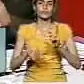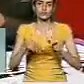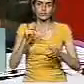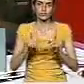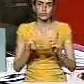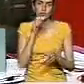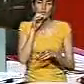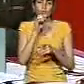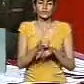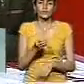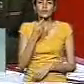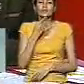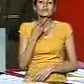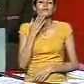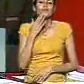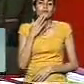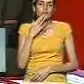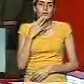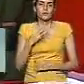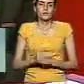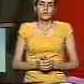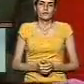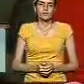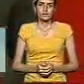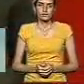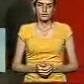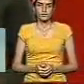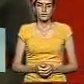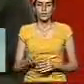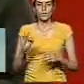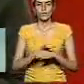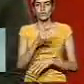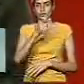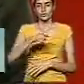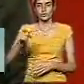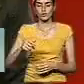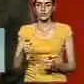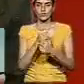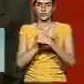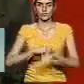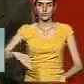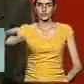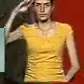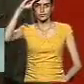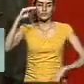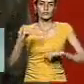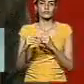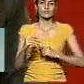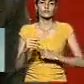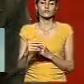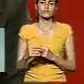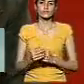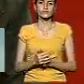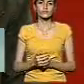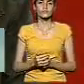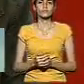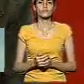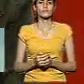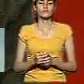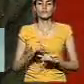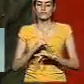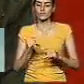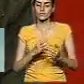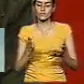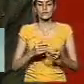Hay algunas opiniones que señalan, por ejemplo, que los funcionarios de la Fuerza Armada o de Policía, cuando entregan el servicio,